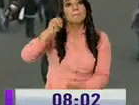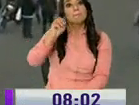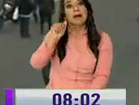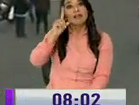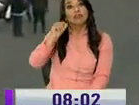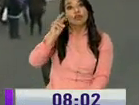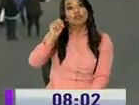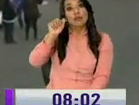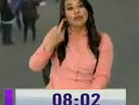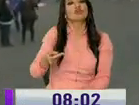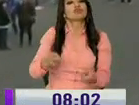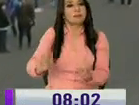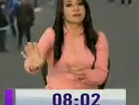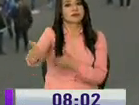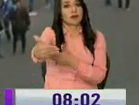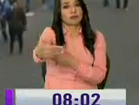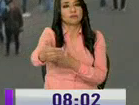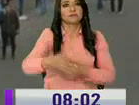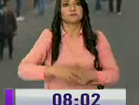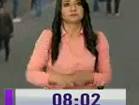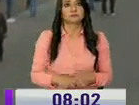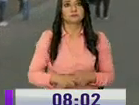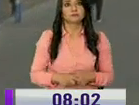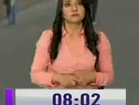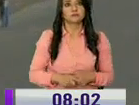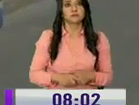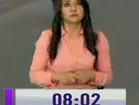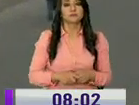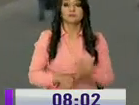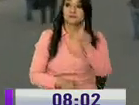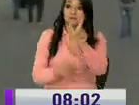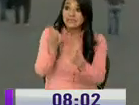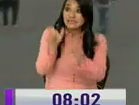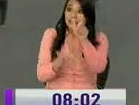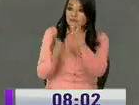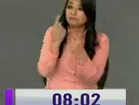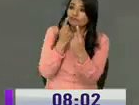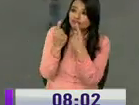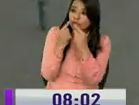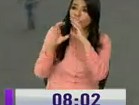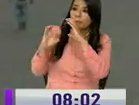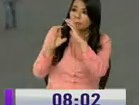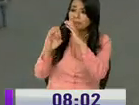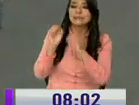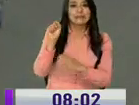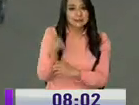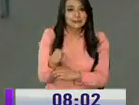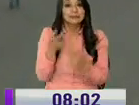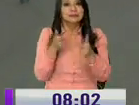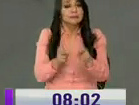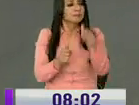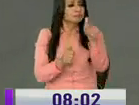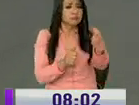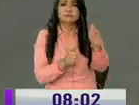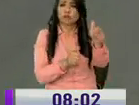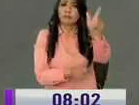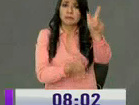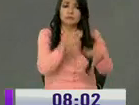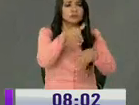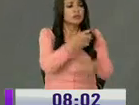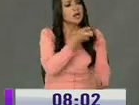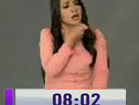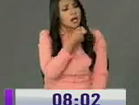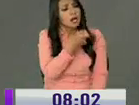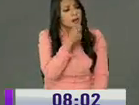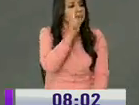se encuentra también cerrado. Nosotros hemos podido conversar con algunas personas, hemos podido incluso conversar con los manifestantes